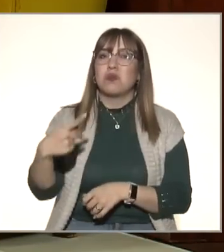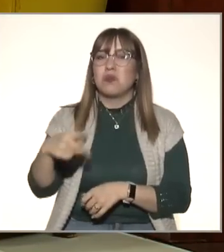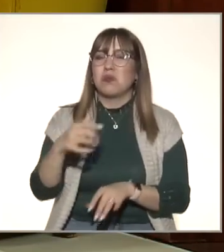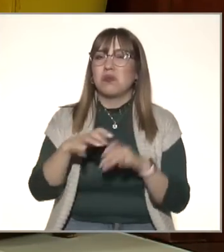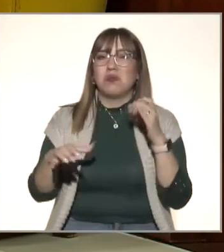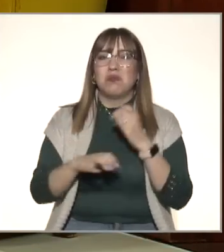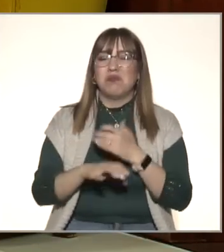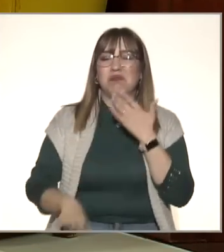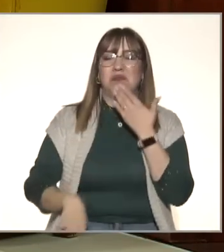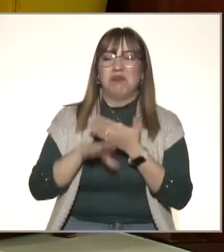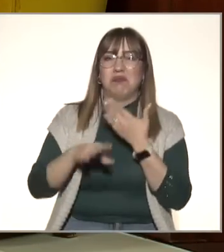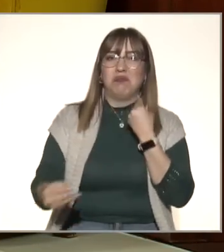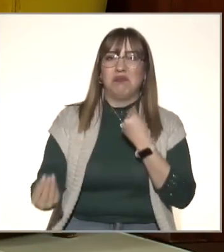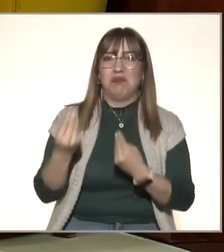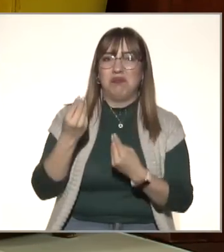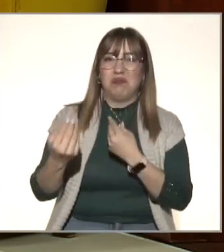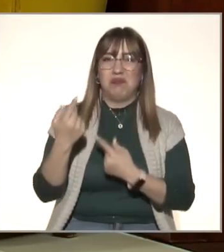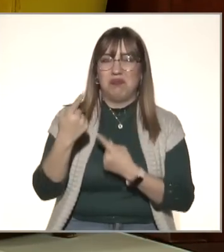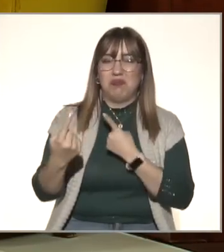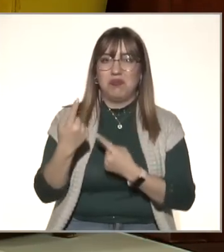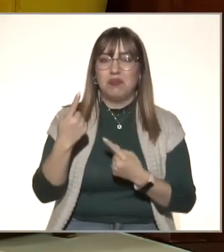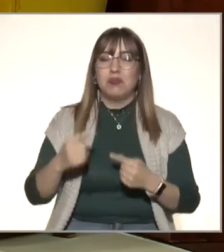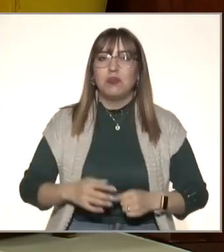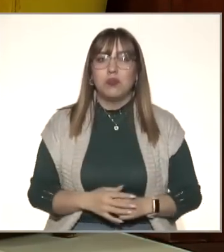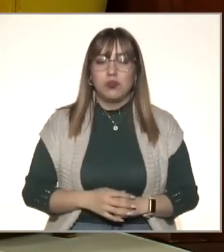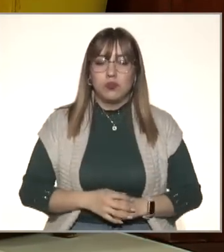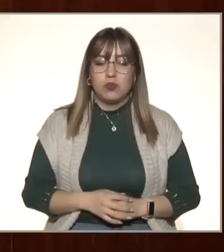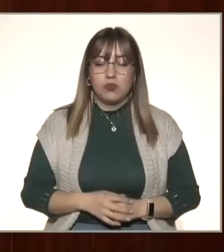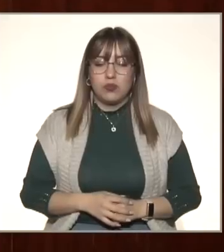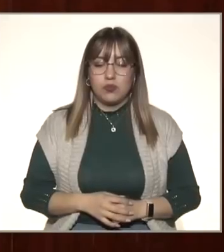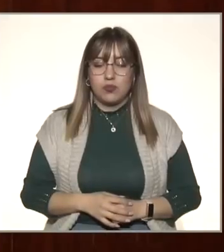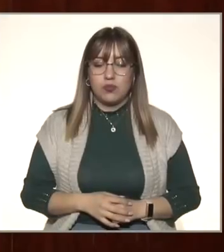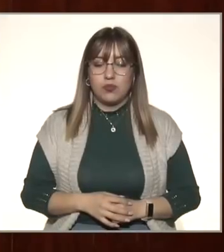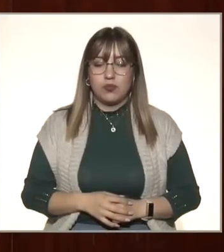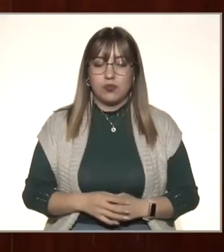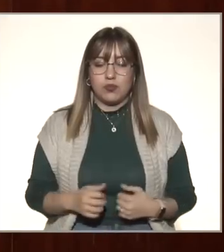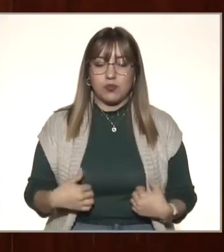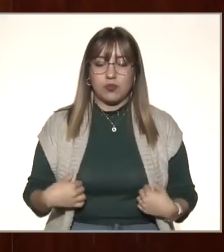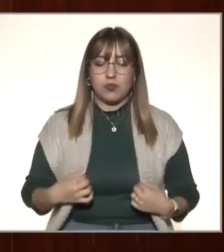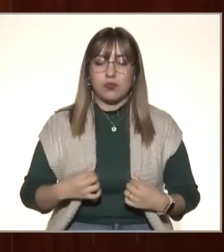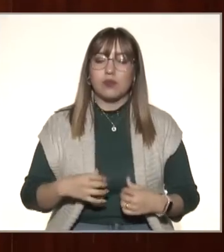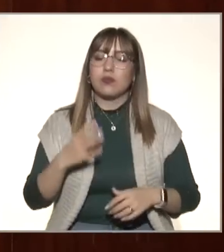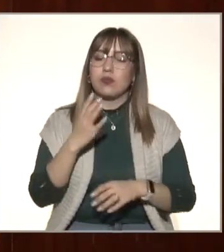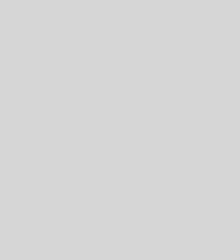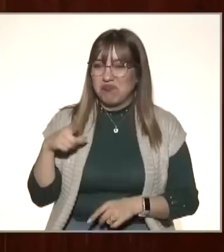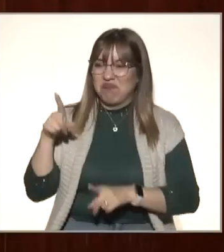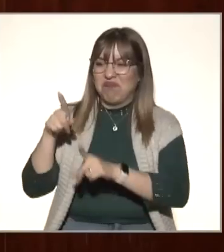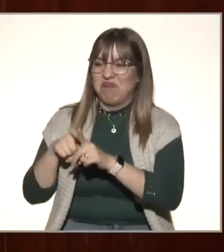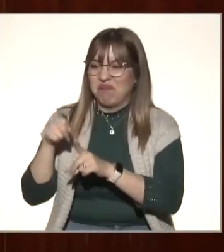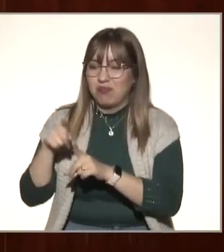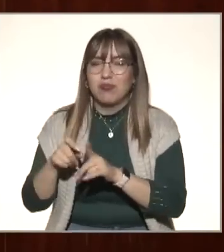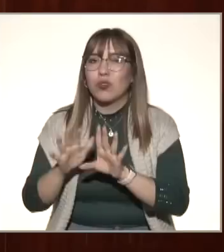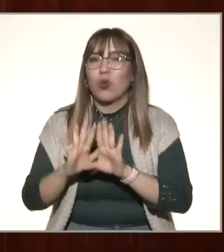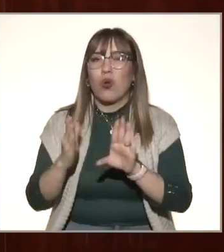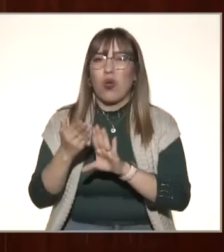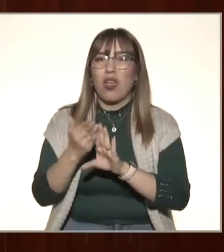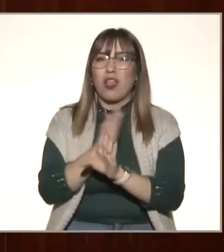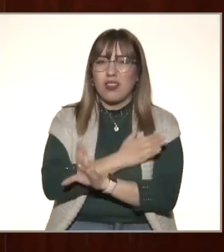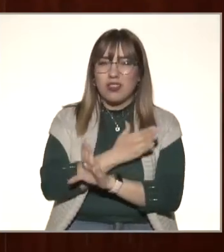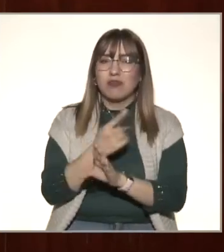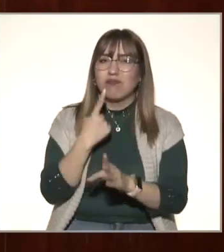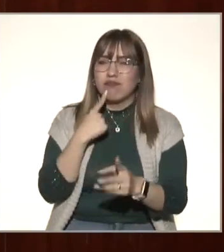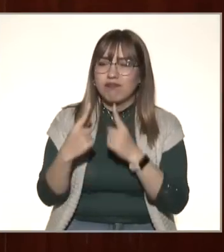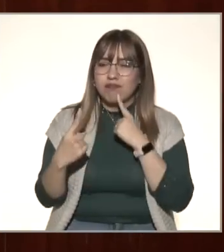¿no? Que es enojo, frustración, etcétera, vienen de necesidades que no están siendo satisfechas. O sea, diferenciar